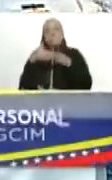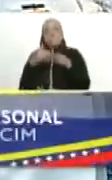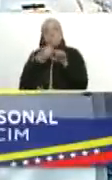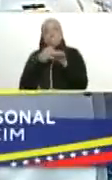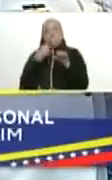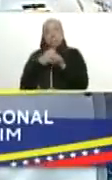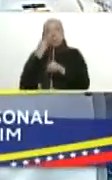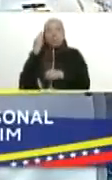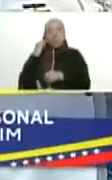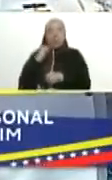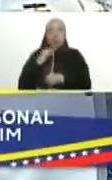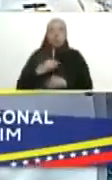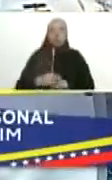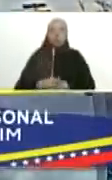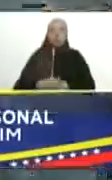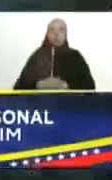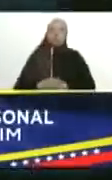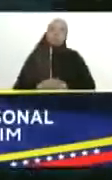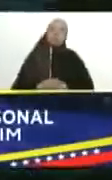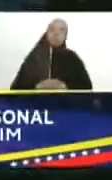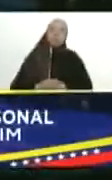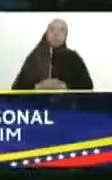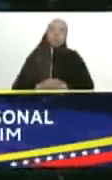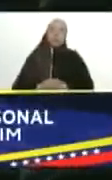Nacional Bolivariana.